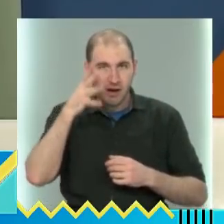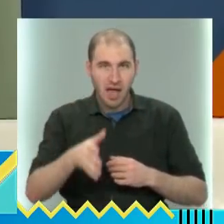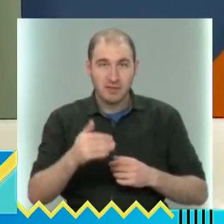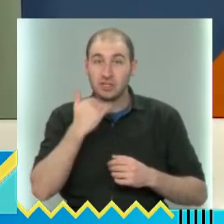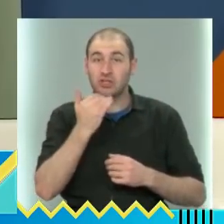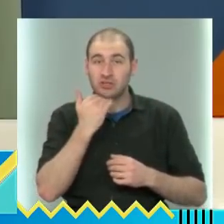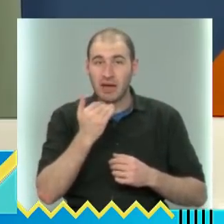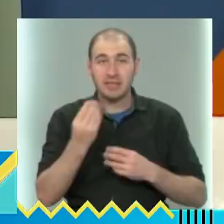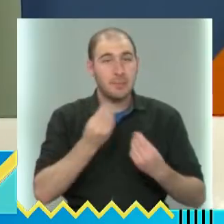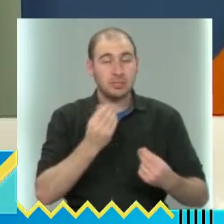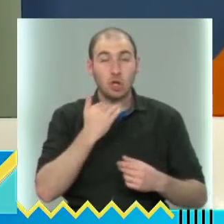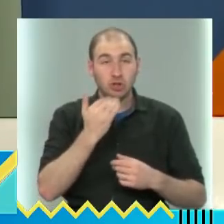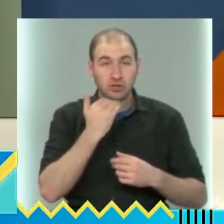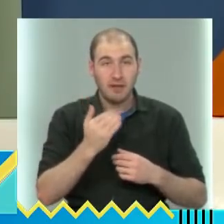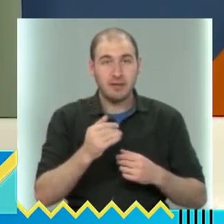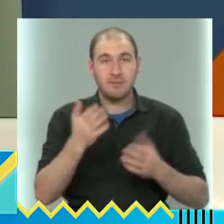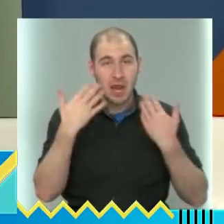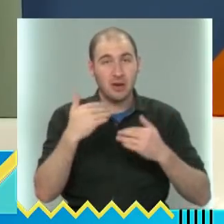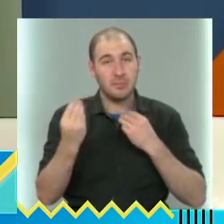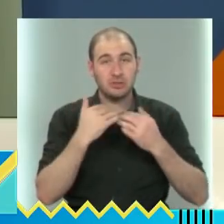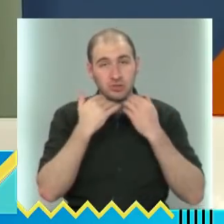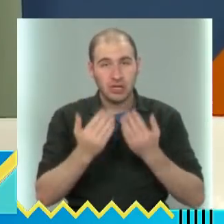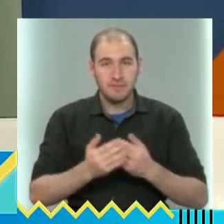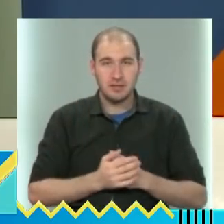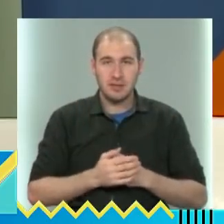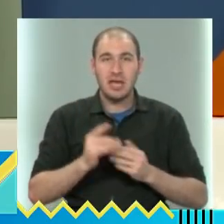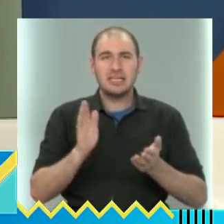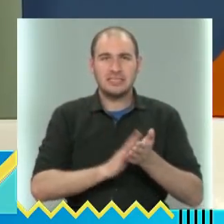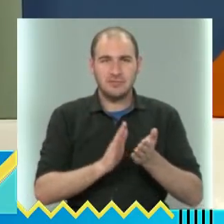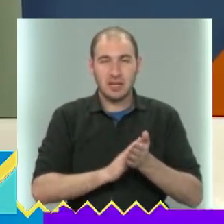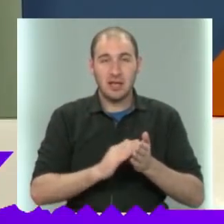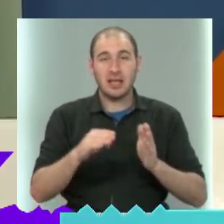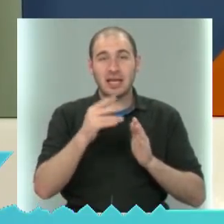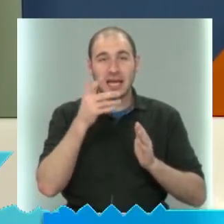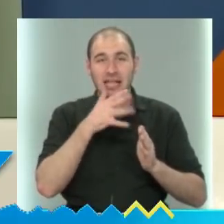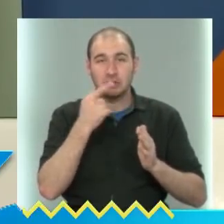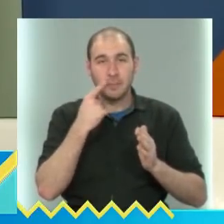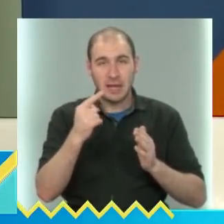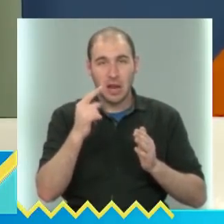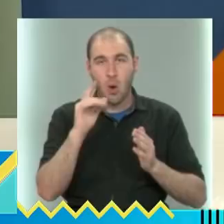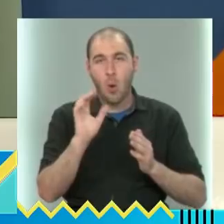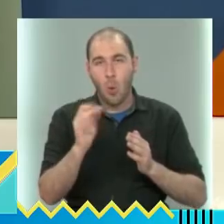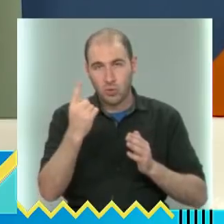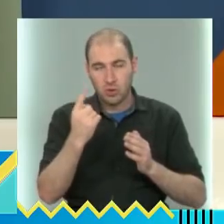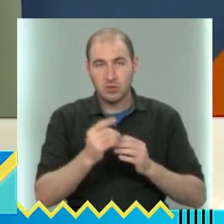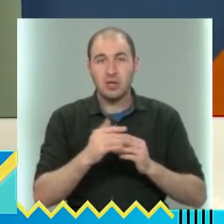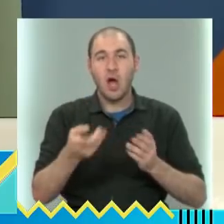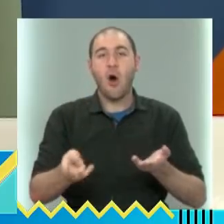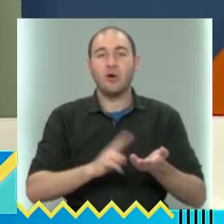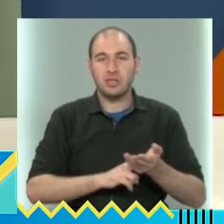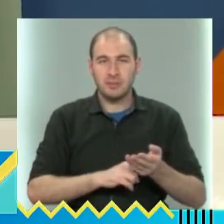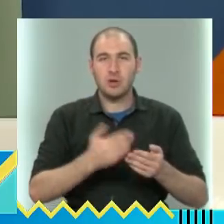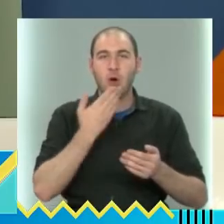sabemos exactamente qué pasó durante el verano, estaba certificada con normas 14001 y haber recertificado